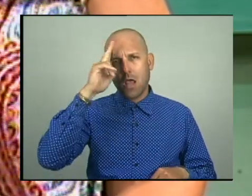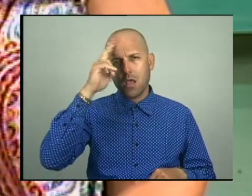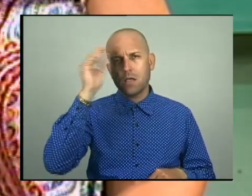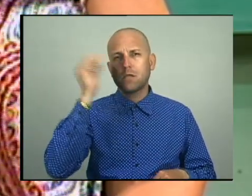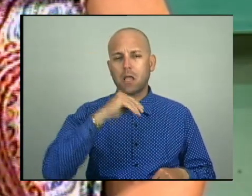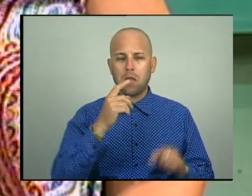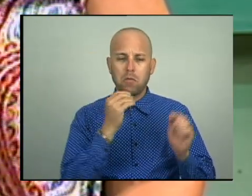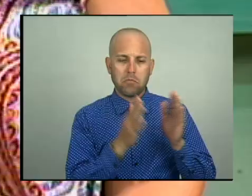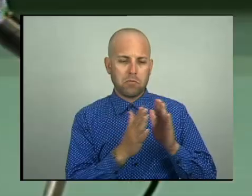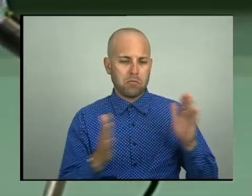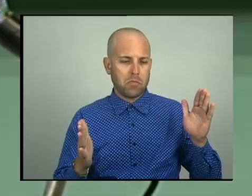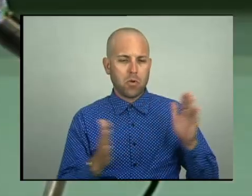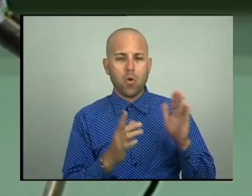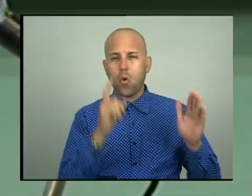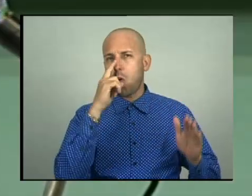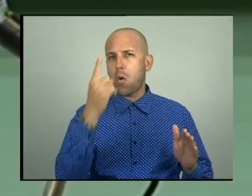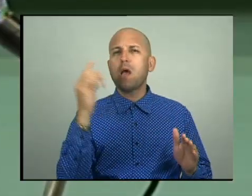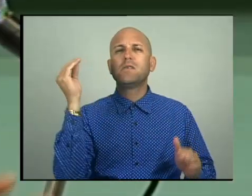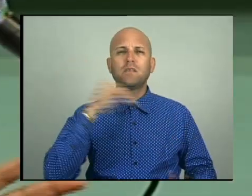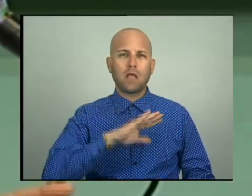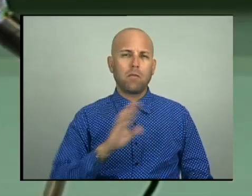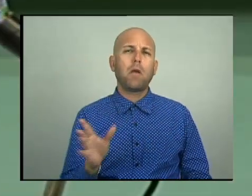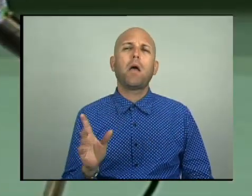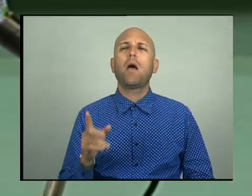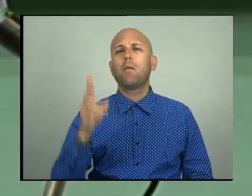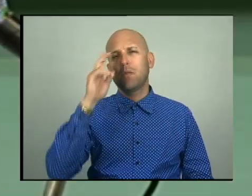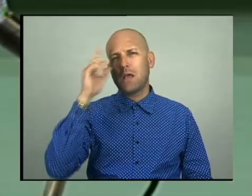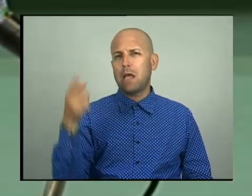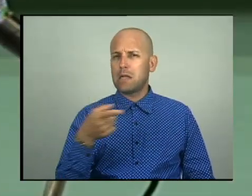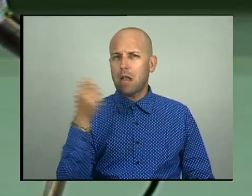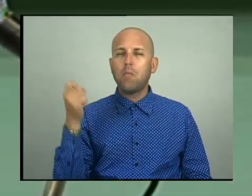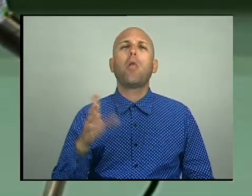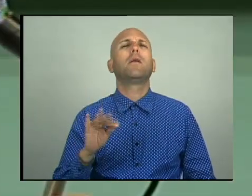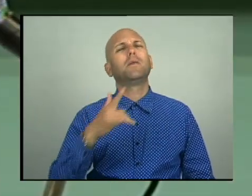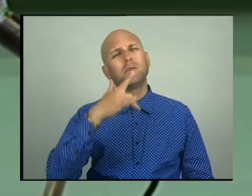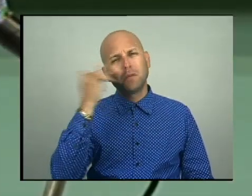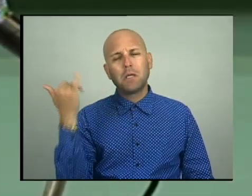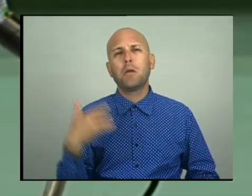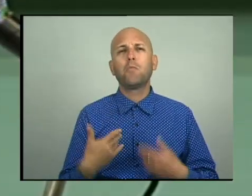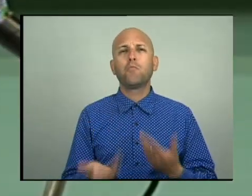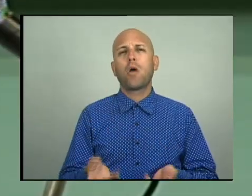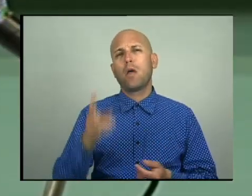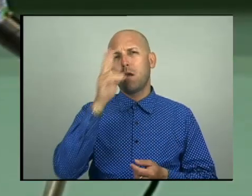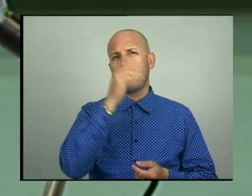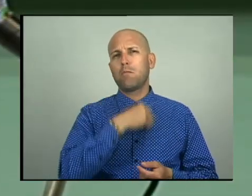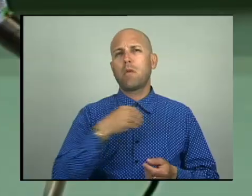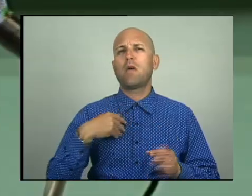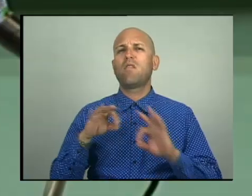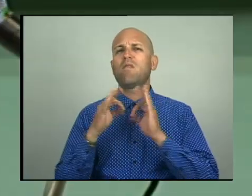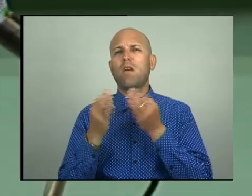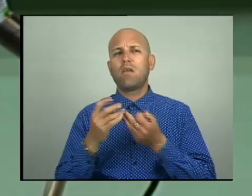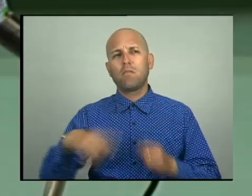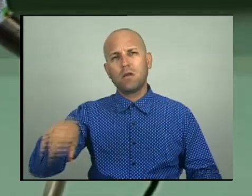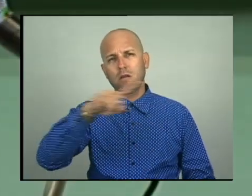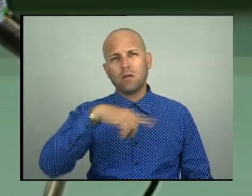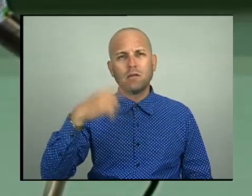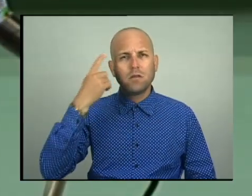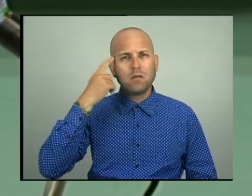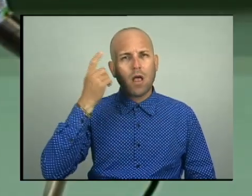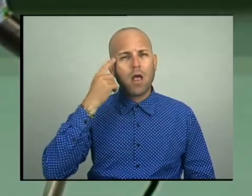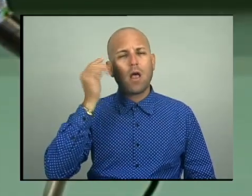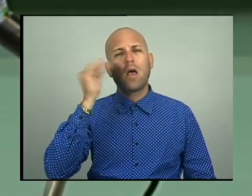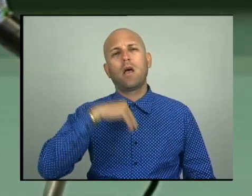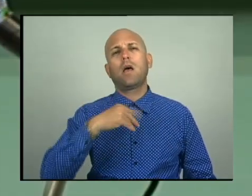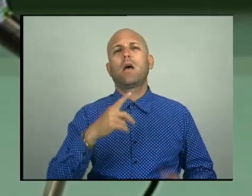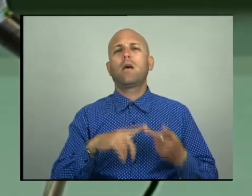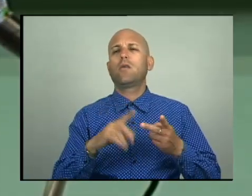de vida. Es muy difícil, es muy difícil por la cobertura que existe en realidad de médicos de familia, de pediatría, siempre porque el